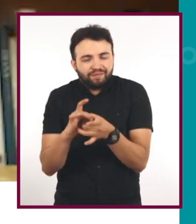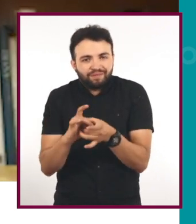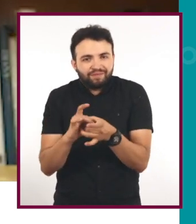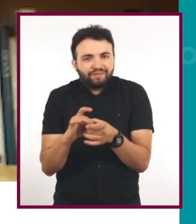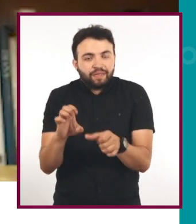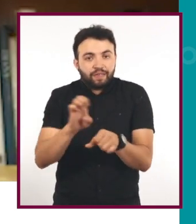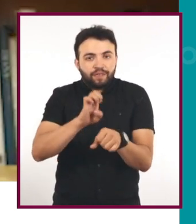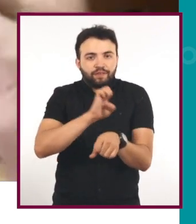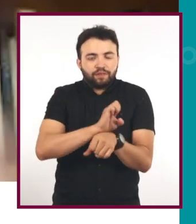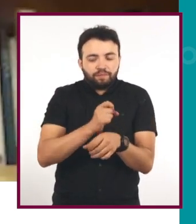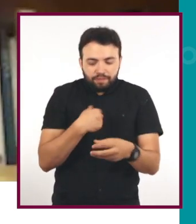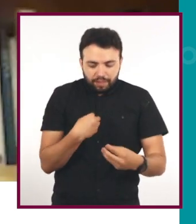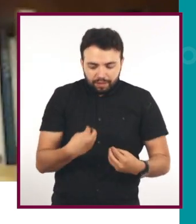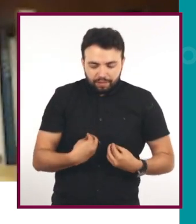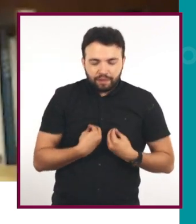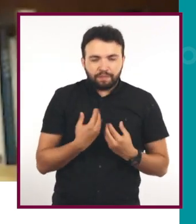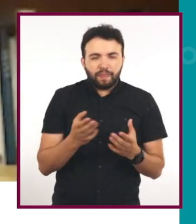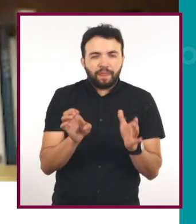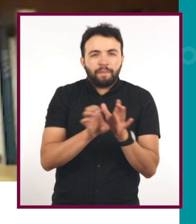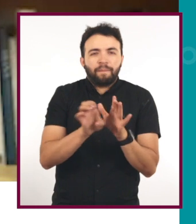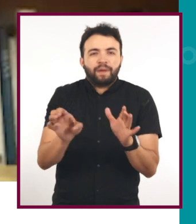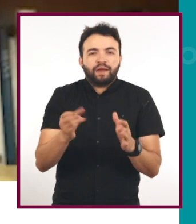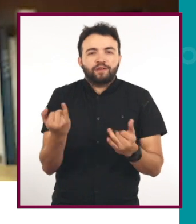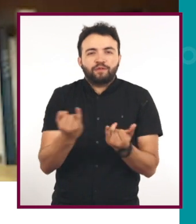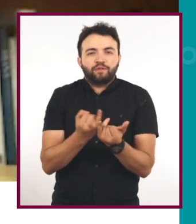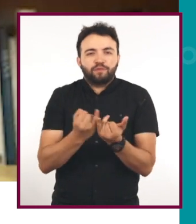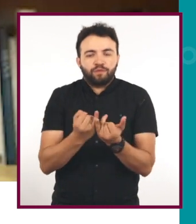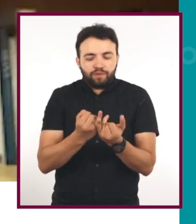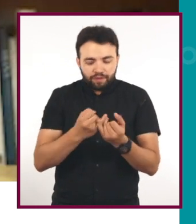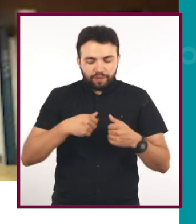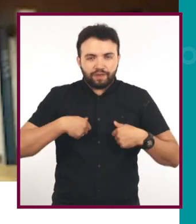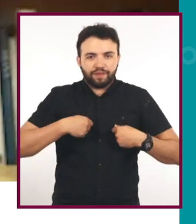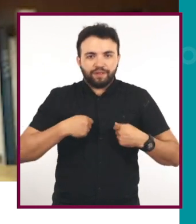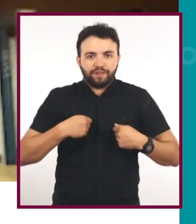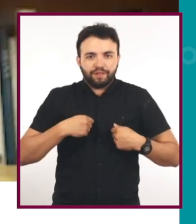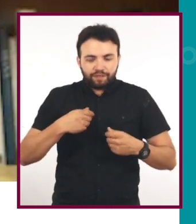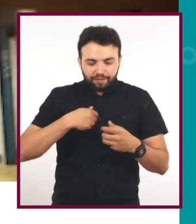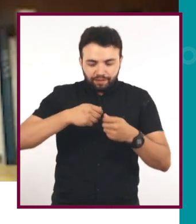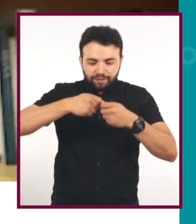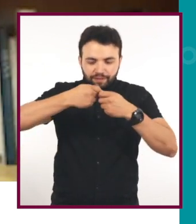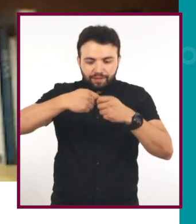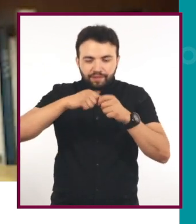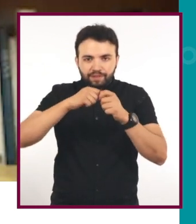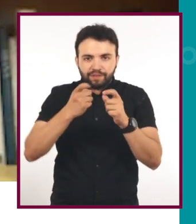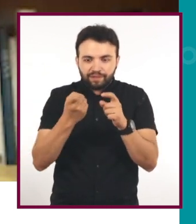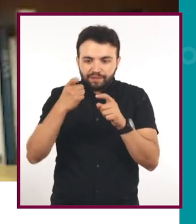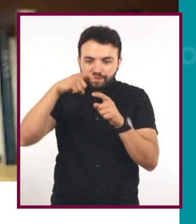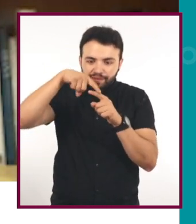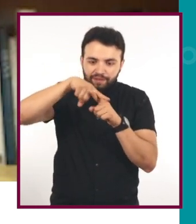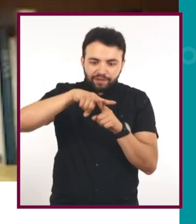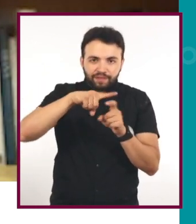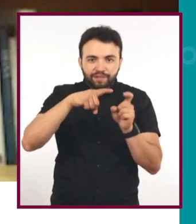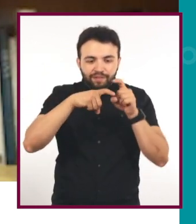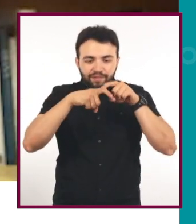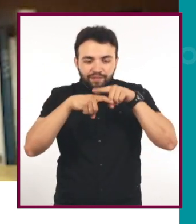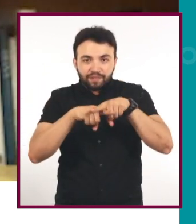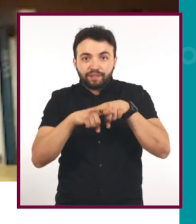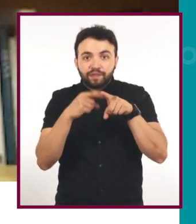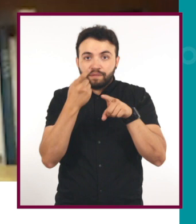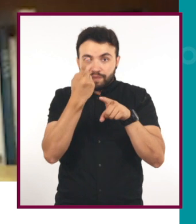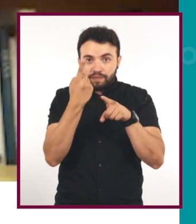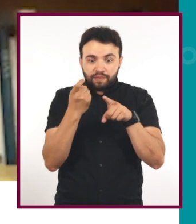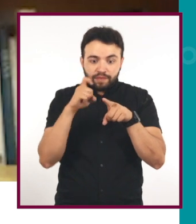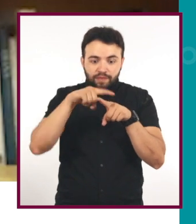vida, es como si tejieras un chal, y vas metiendo hilos, y vas metiendo la alegría, la